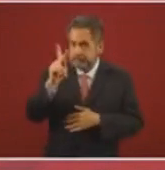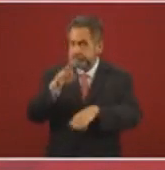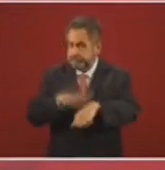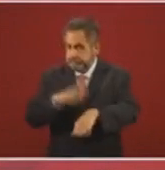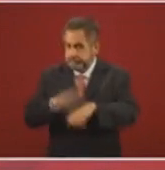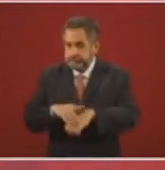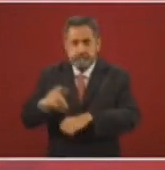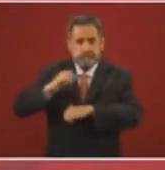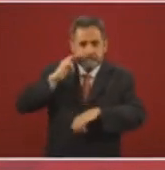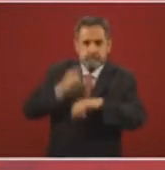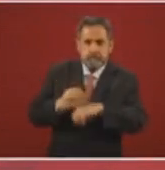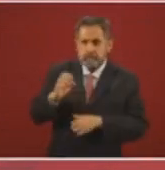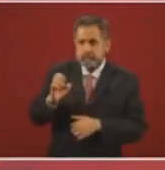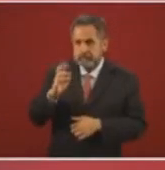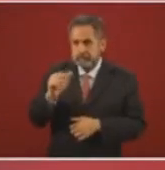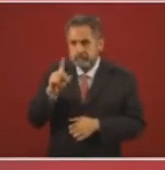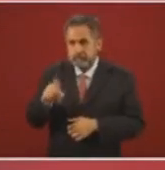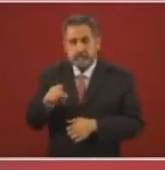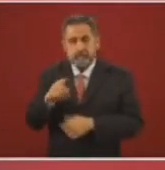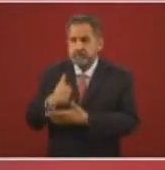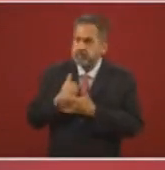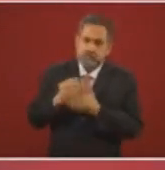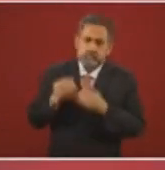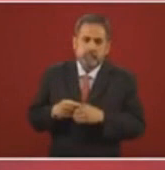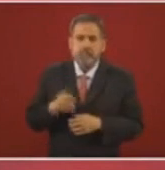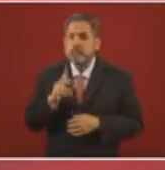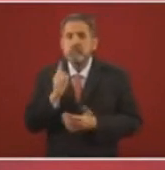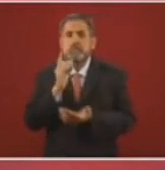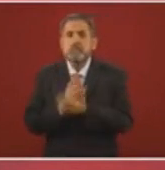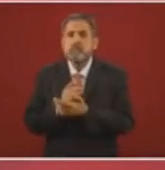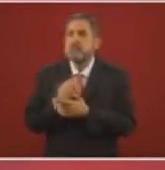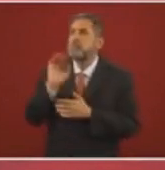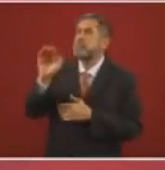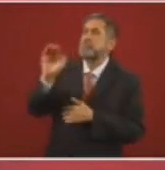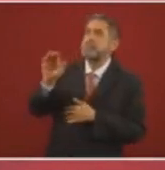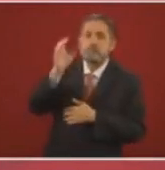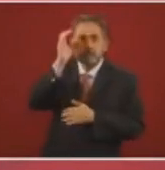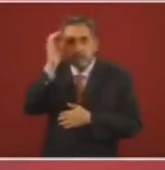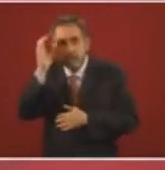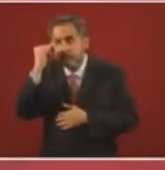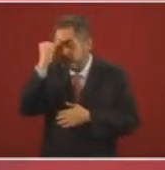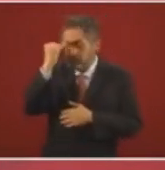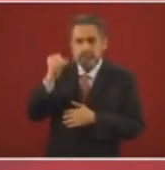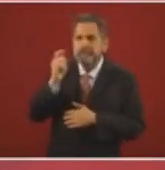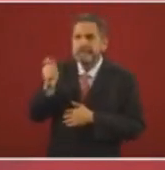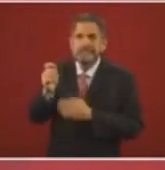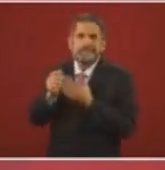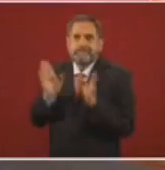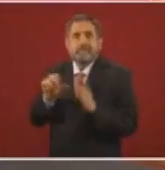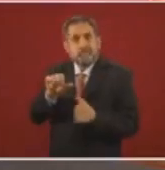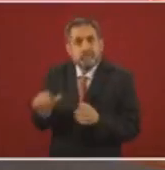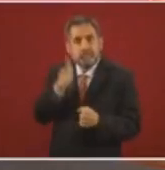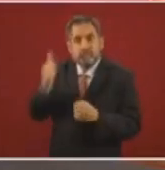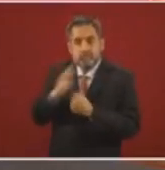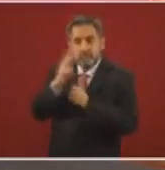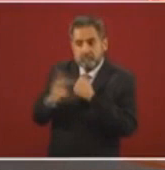el canciller marcelo ebrard y la enorme ayuda que nos da no es sólo de abrir puertas en china e india- es abrir puertas en varios otros